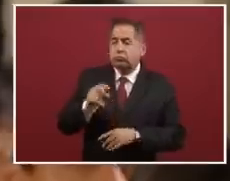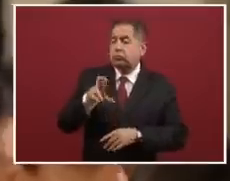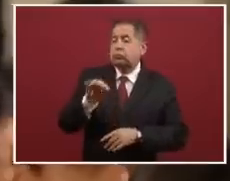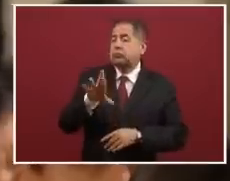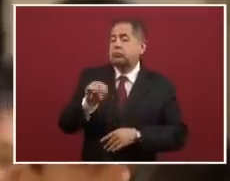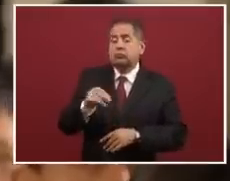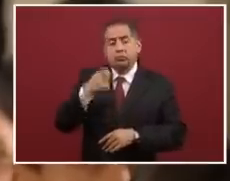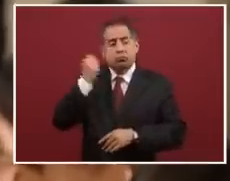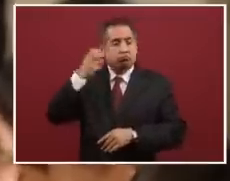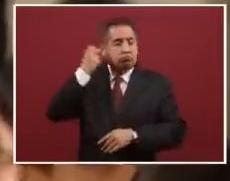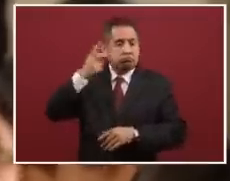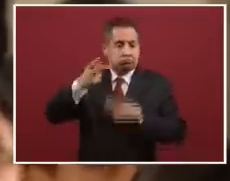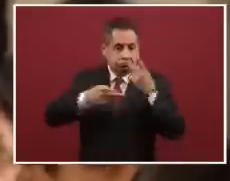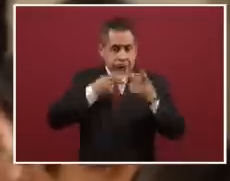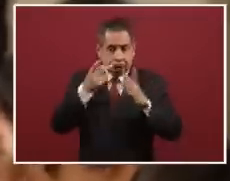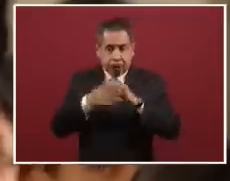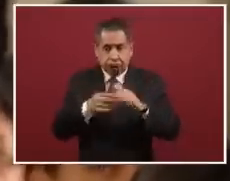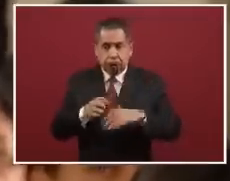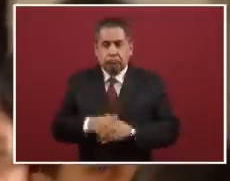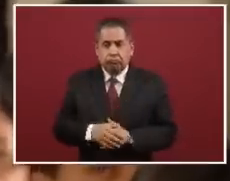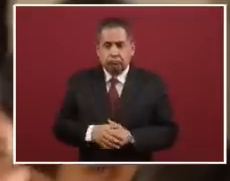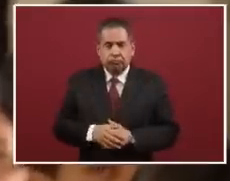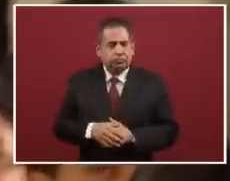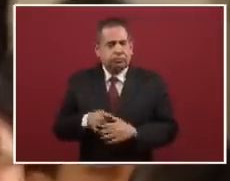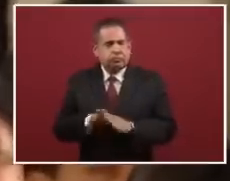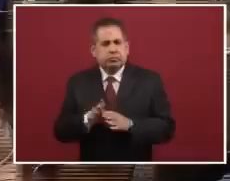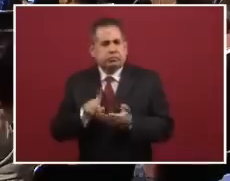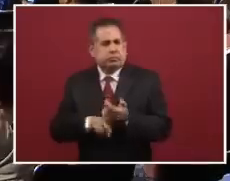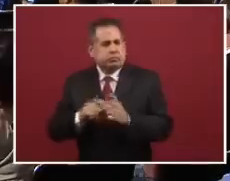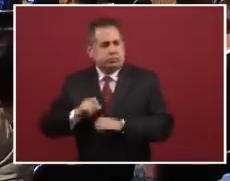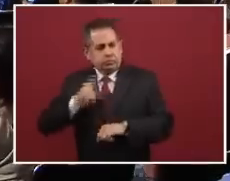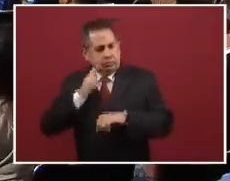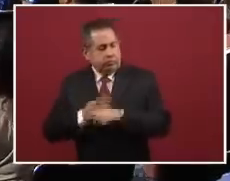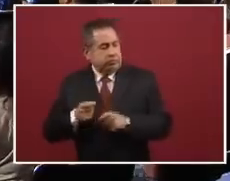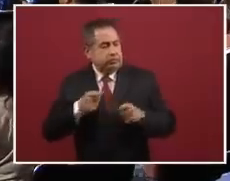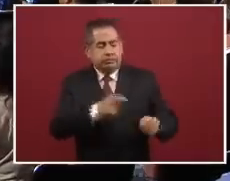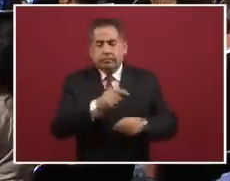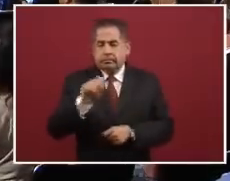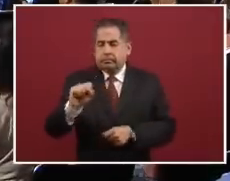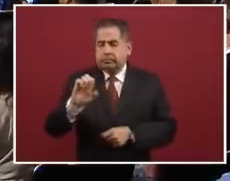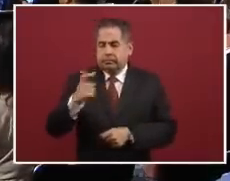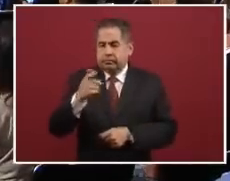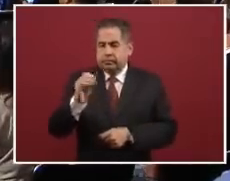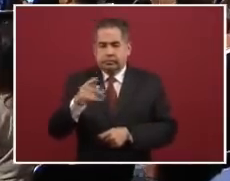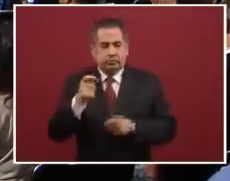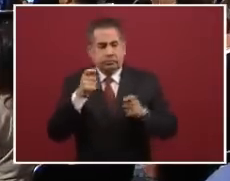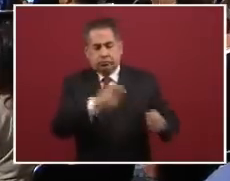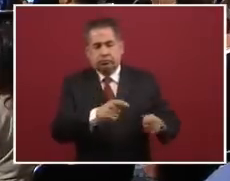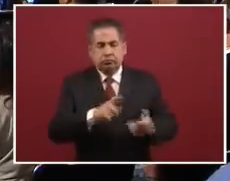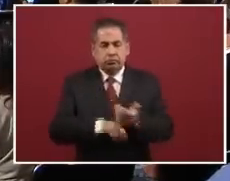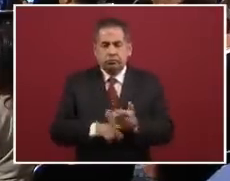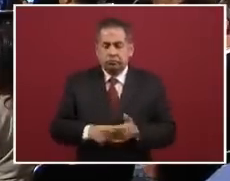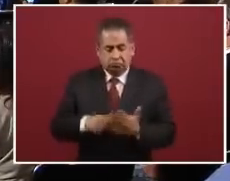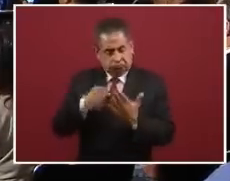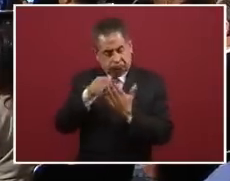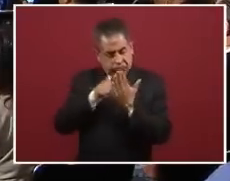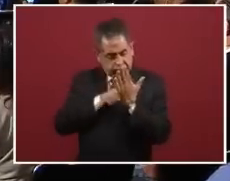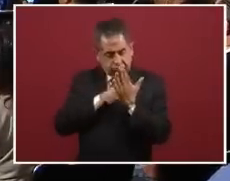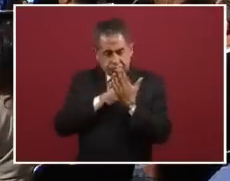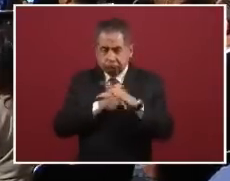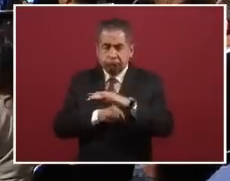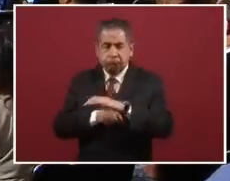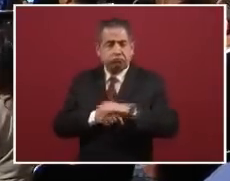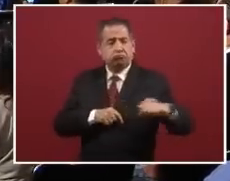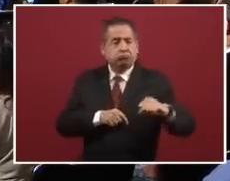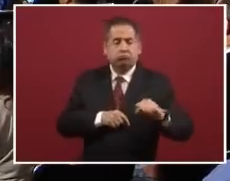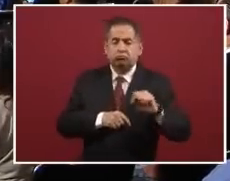tribuna y dice, sobre las atribuciones de la Secretaría de Gobernación, dice, de facto esas atribuciones las ha absorbido la